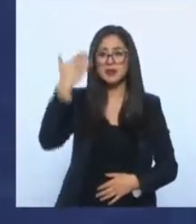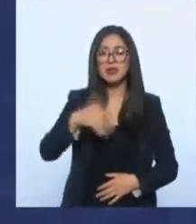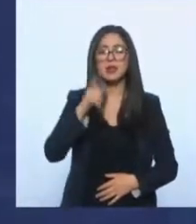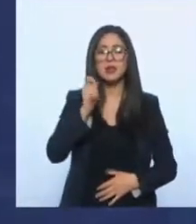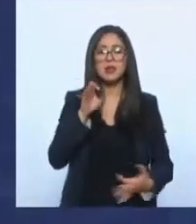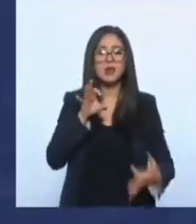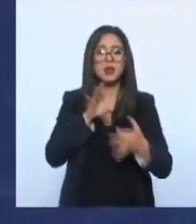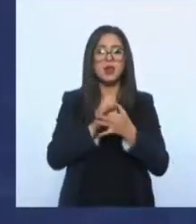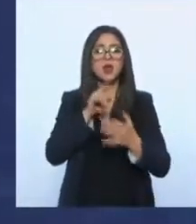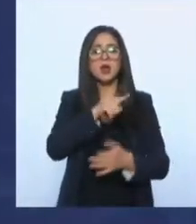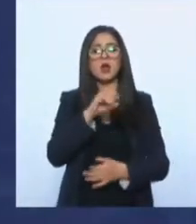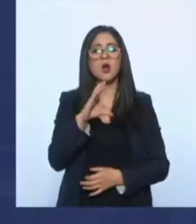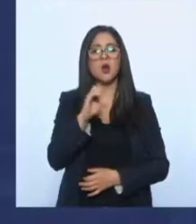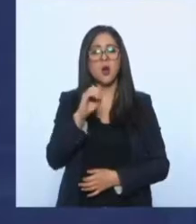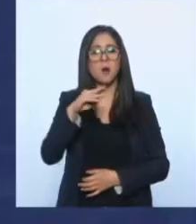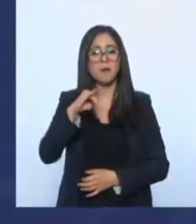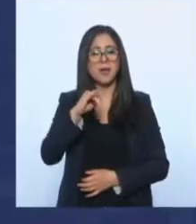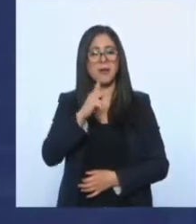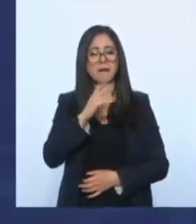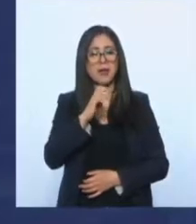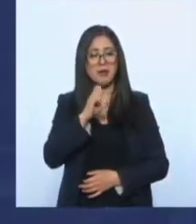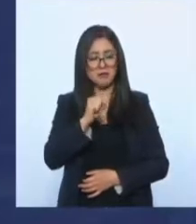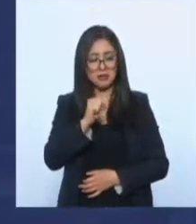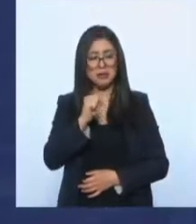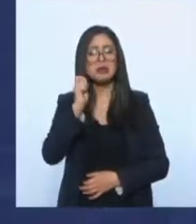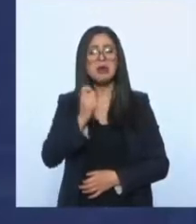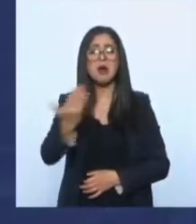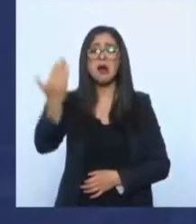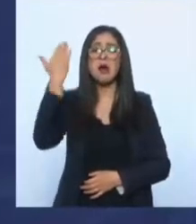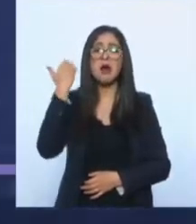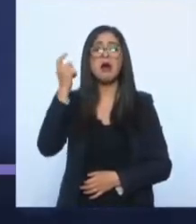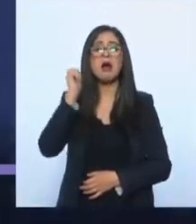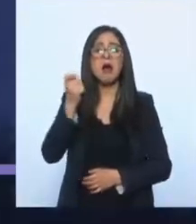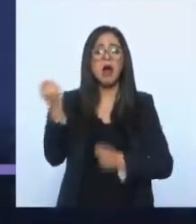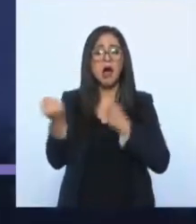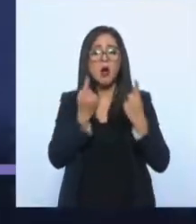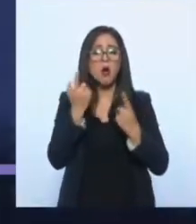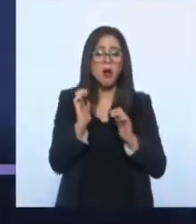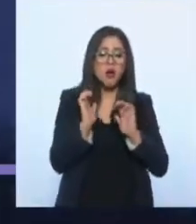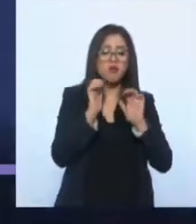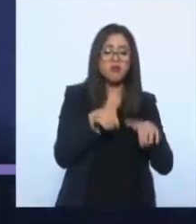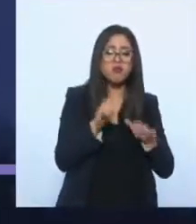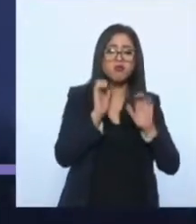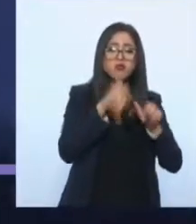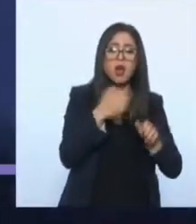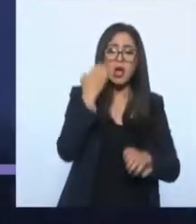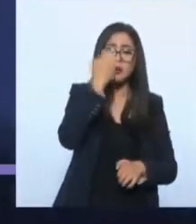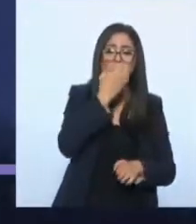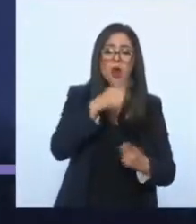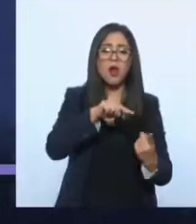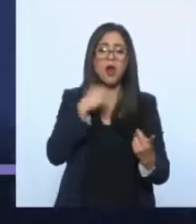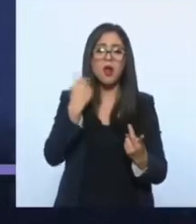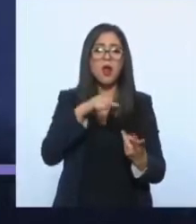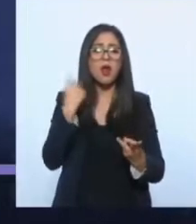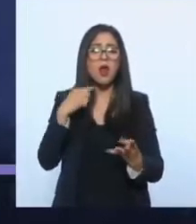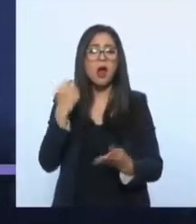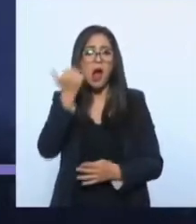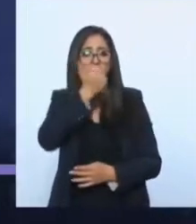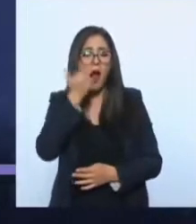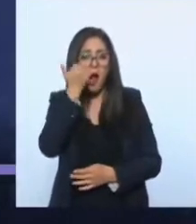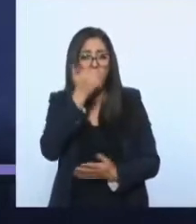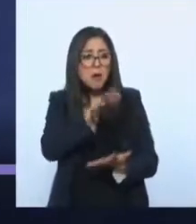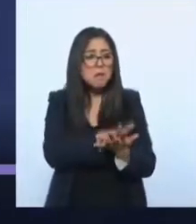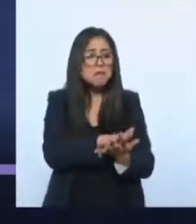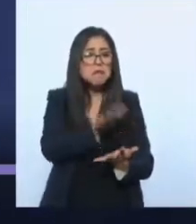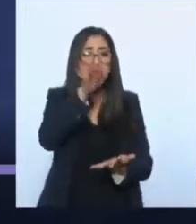Comipen hace 8 días, tan solo el índice de rechazados para entrar tanto al Politécnico como a la UNAM es muy elevado. Sí.